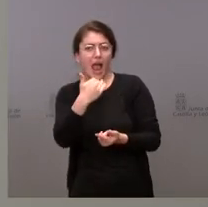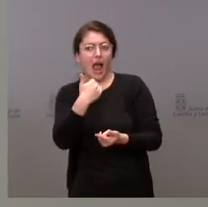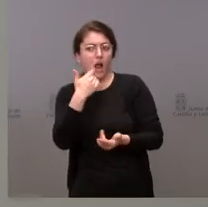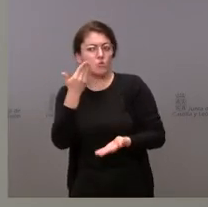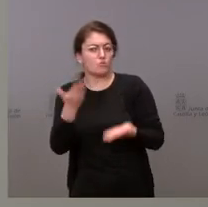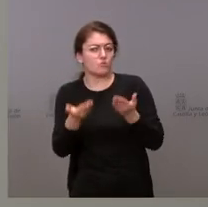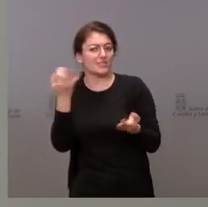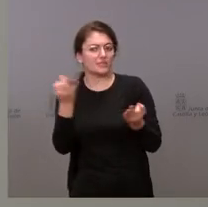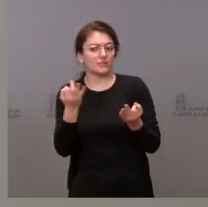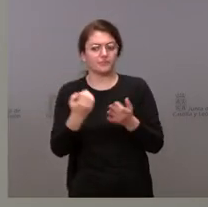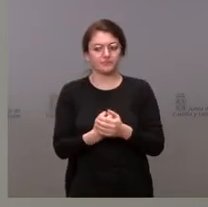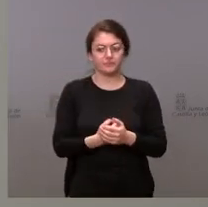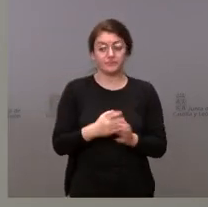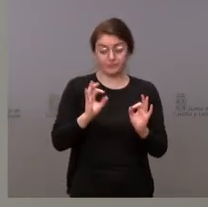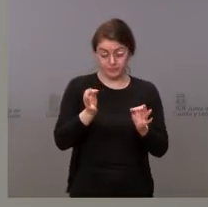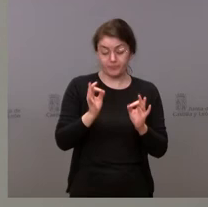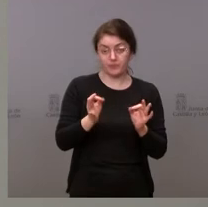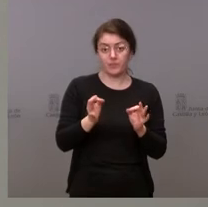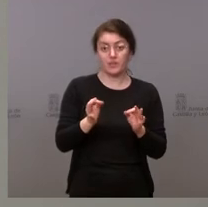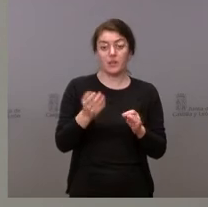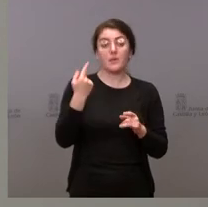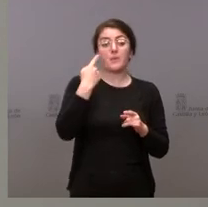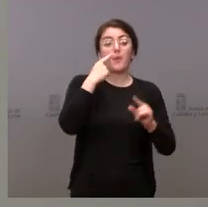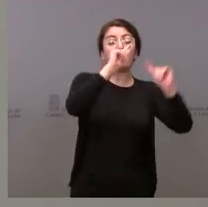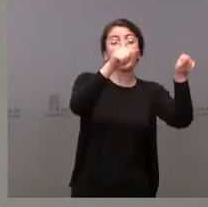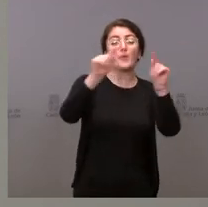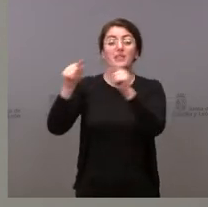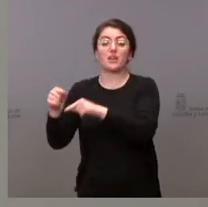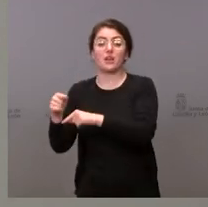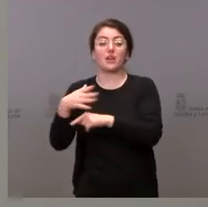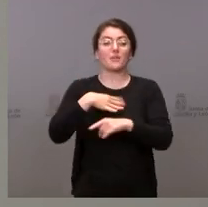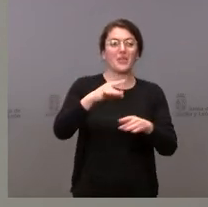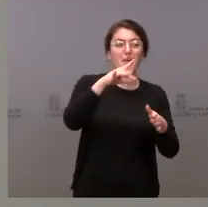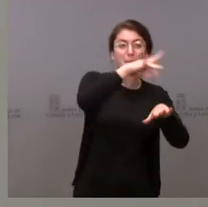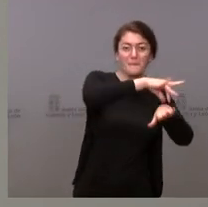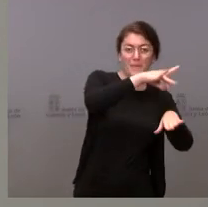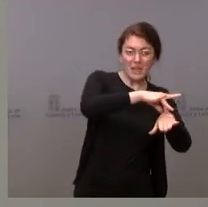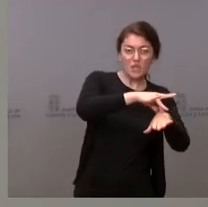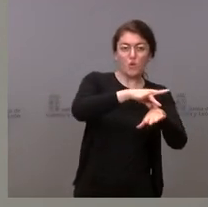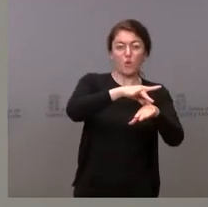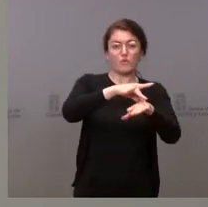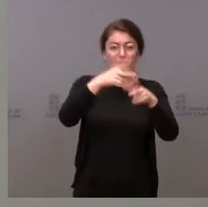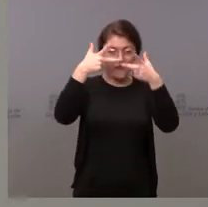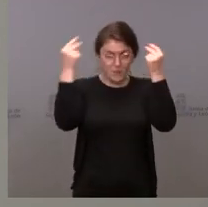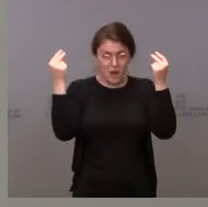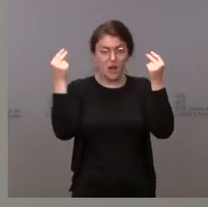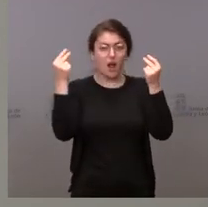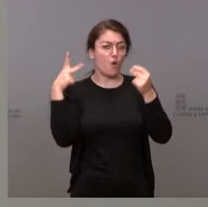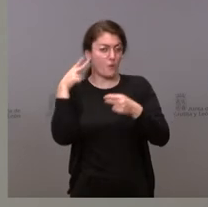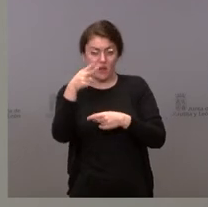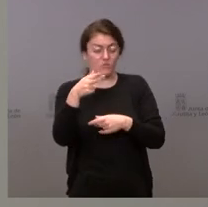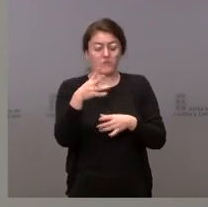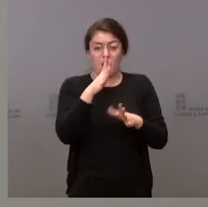se les puede detallar por provincias el número de médicos y de enfermeras y de jubilados que se incorporan y si me permiten se lo vamos a pasar a todos